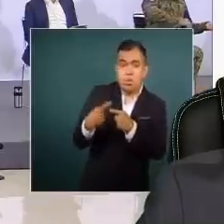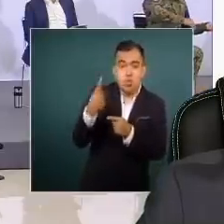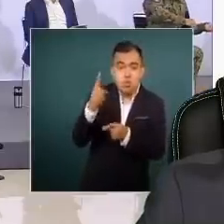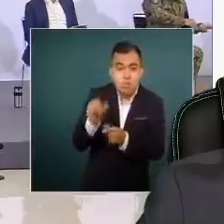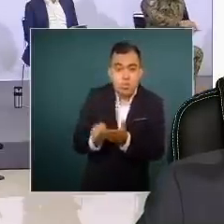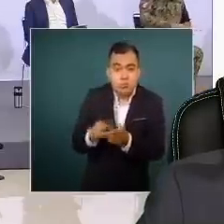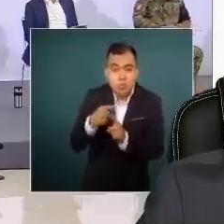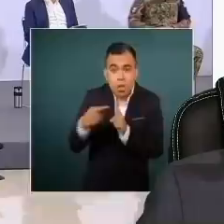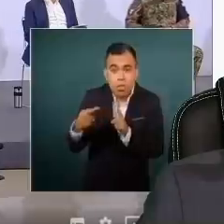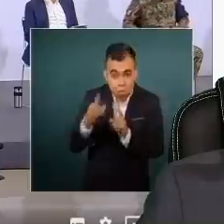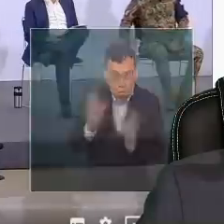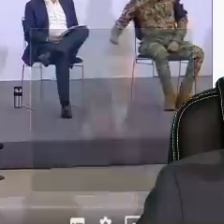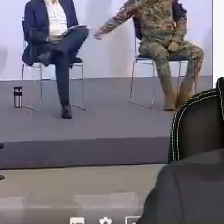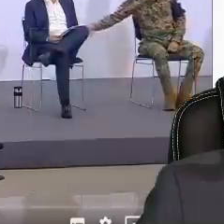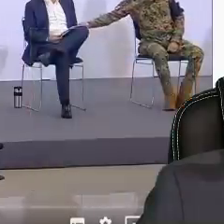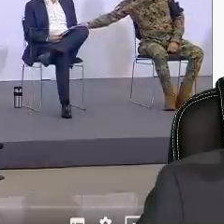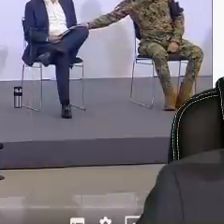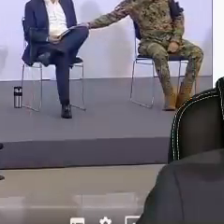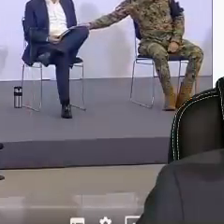gracias